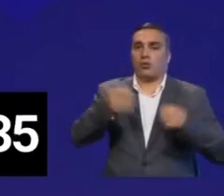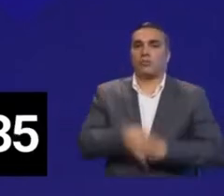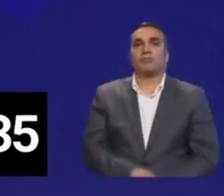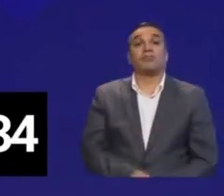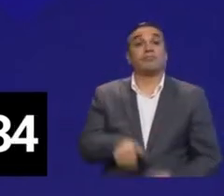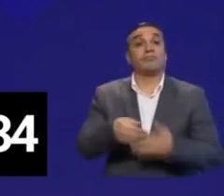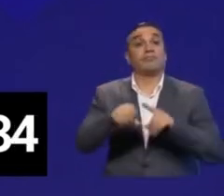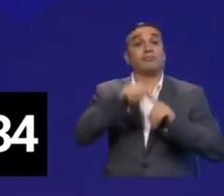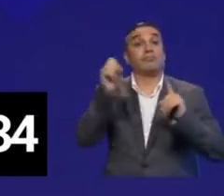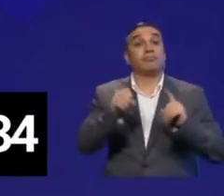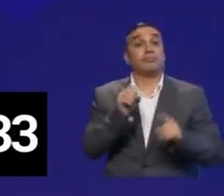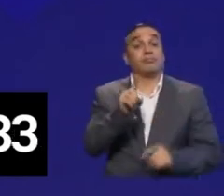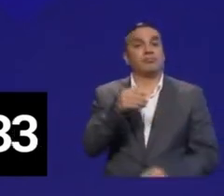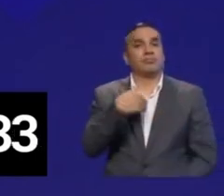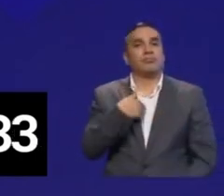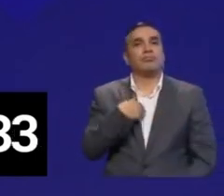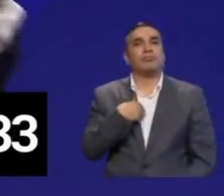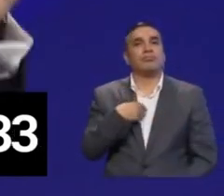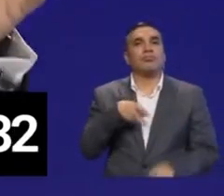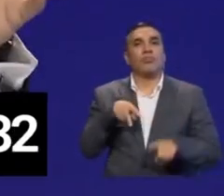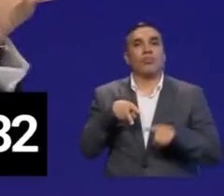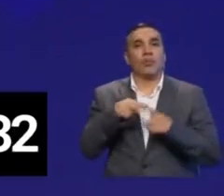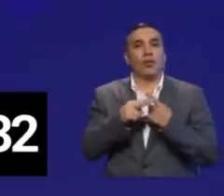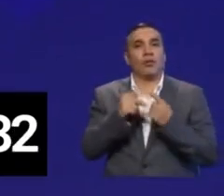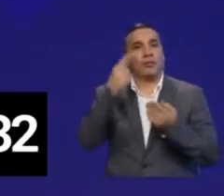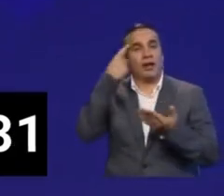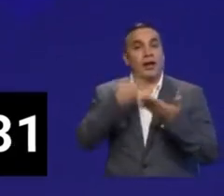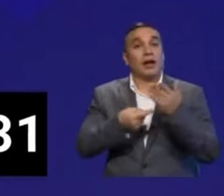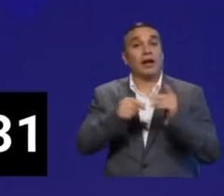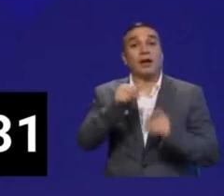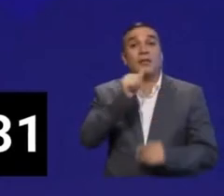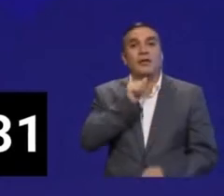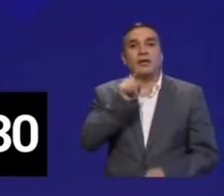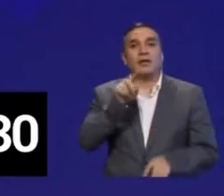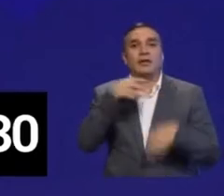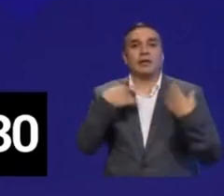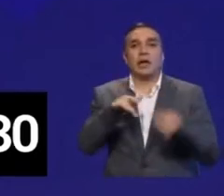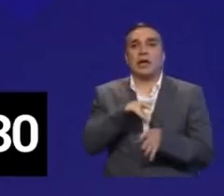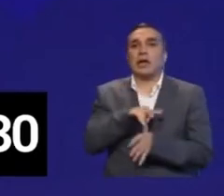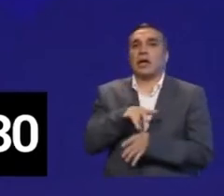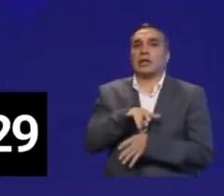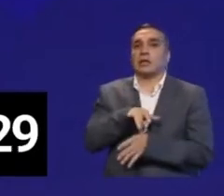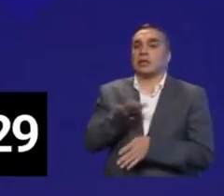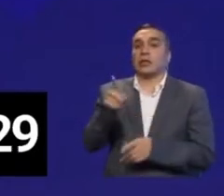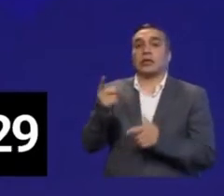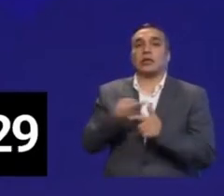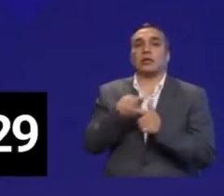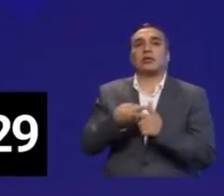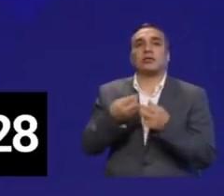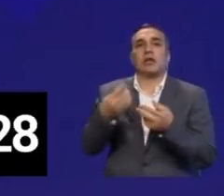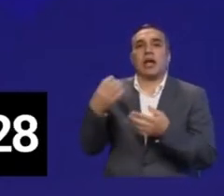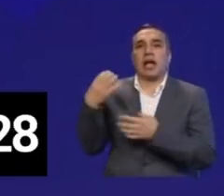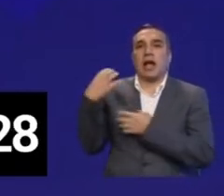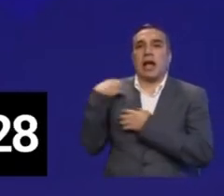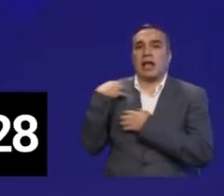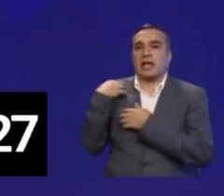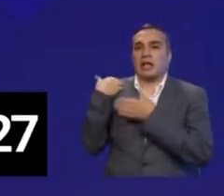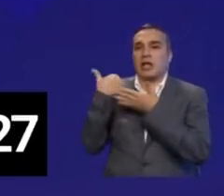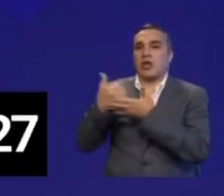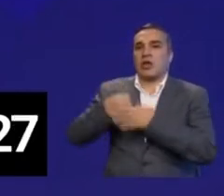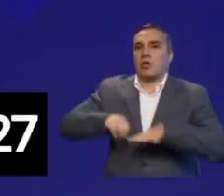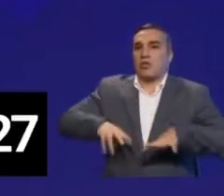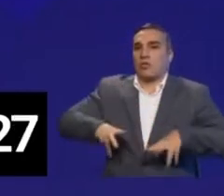todo el sistema por sí mismo creó también una excepción para que el sector privado asuma riesgos y en ese sentido garantizó que la corrupción